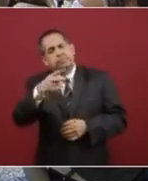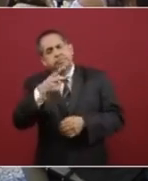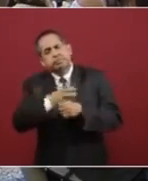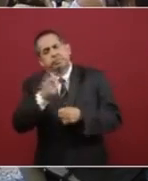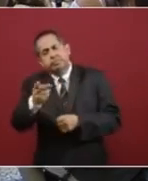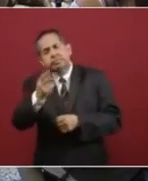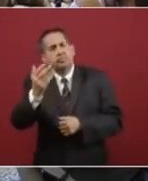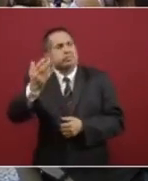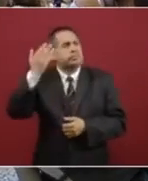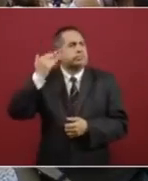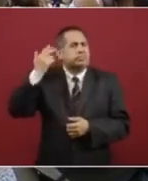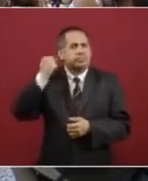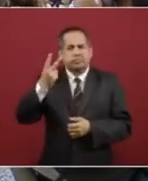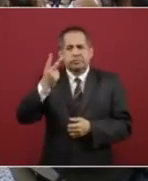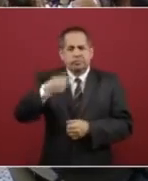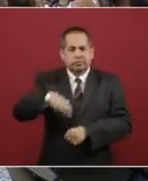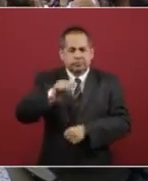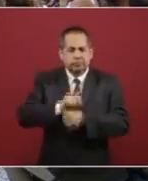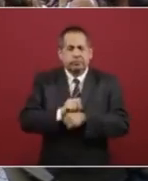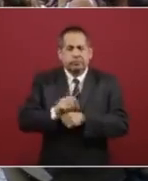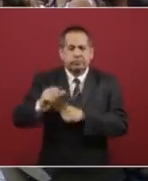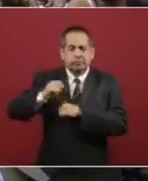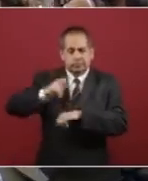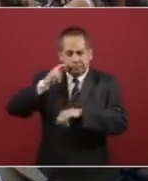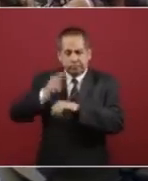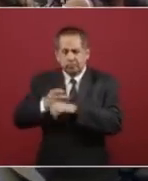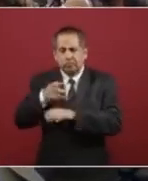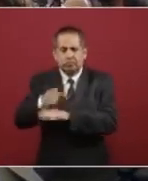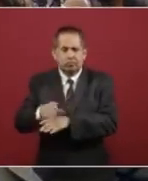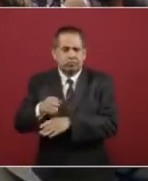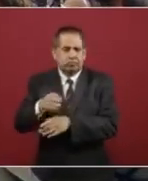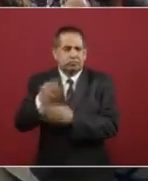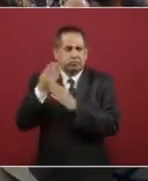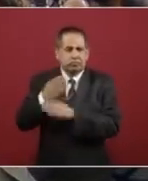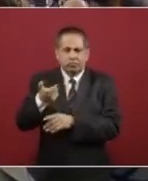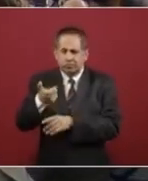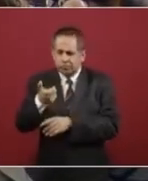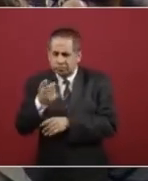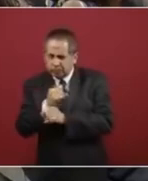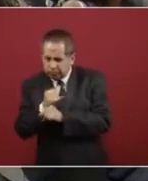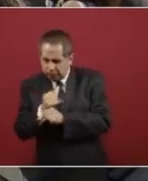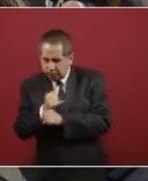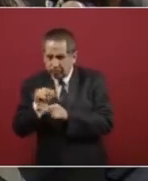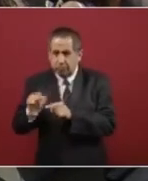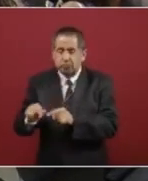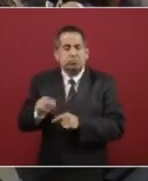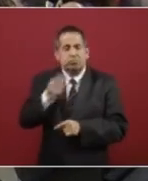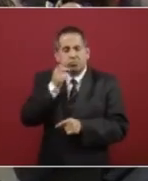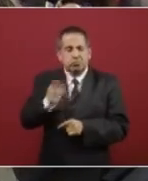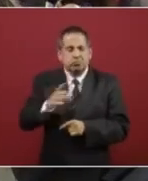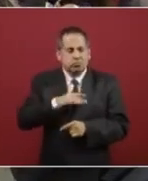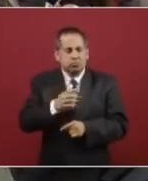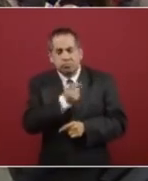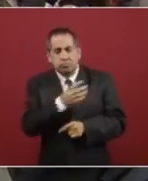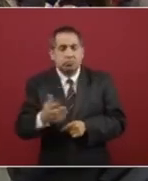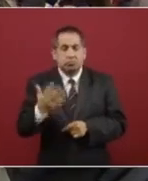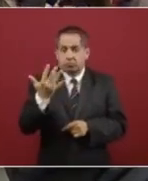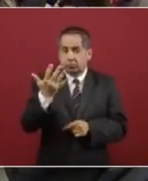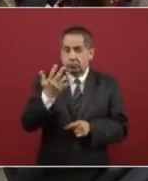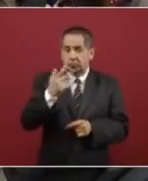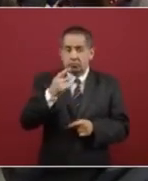dos semanas el titular de la Unidad de Inteligencia Financiera nos comentaba que tenía al menos 50 casos